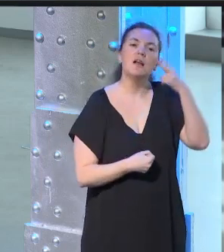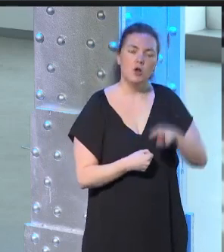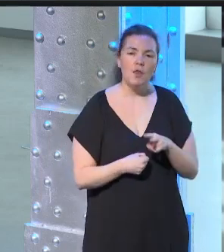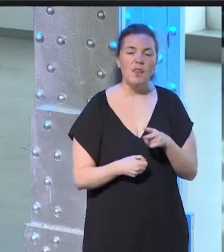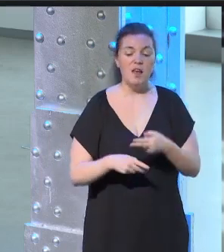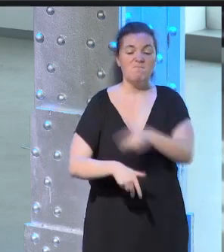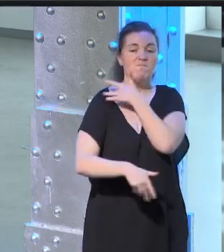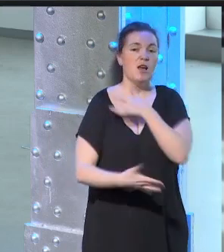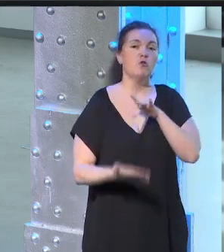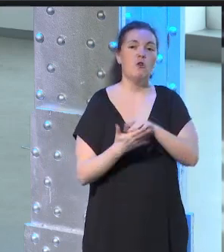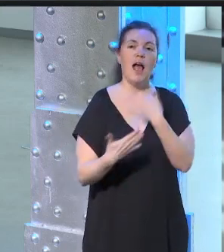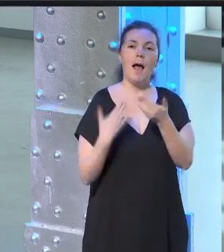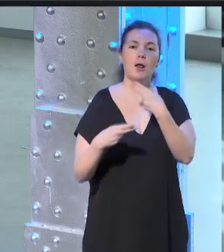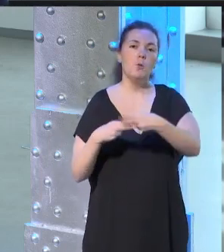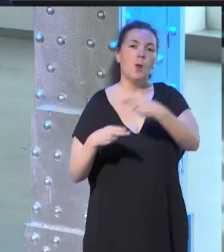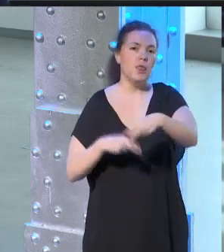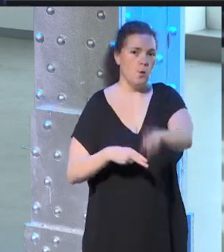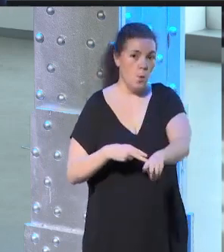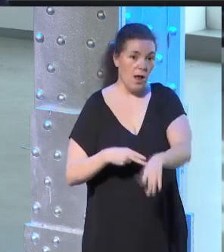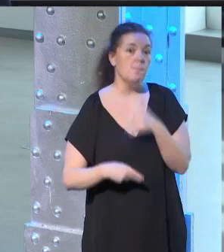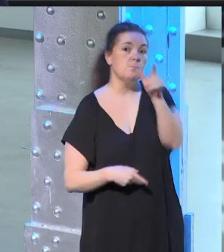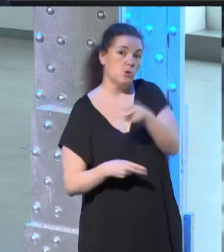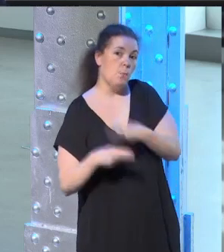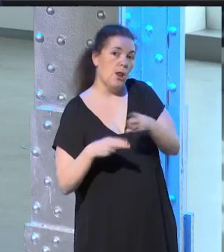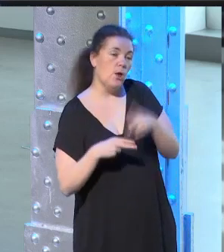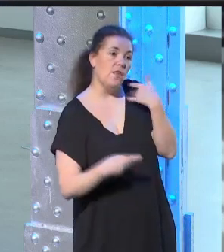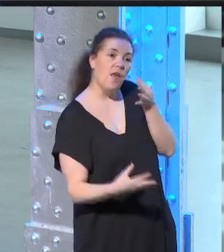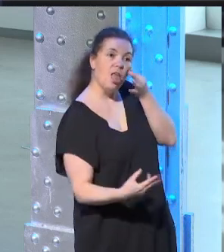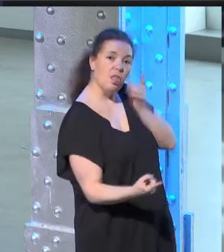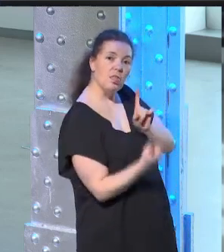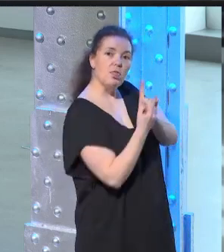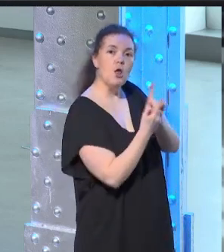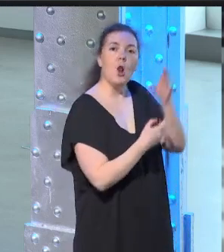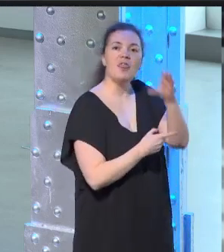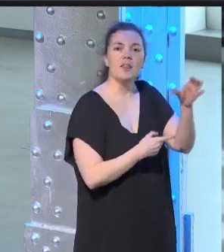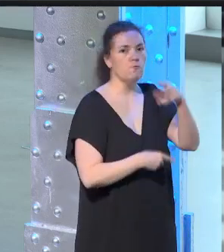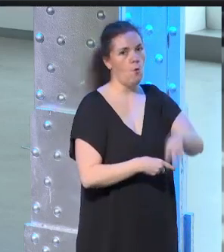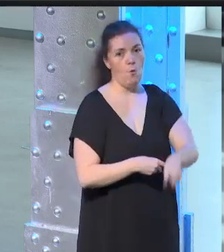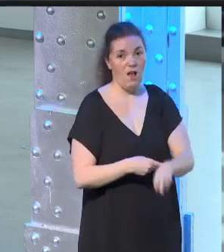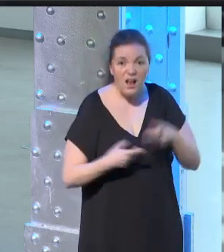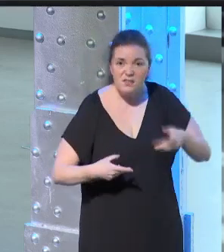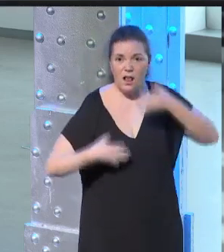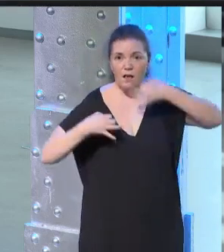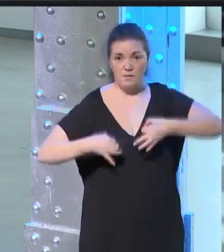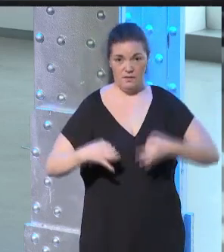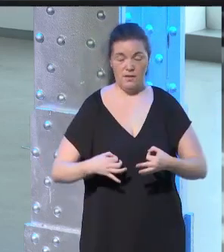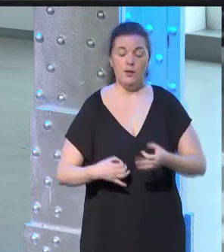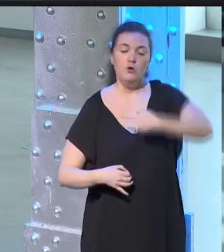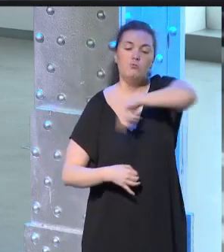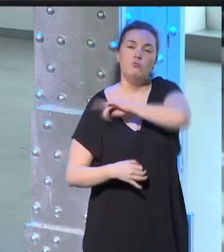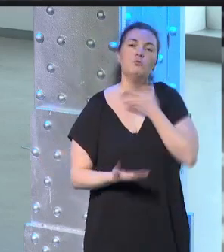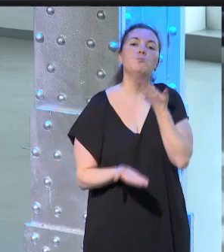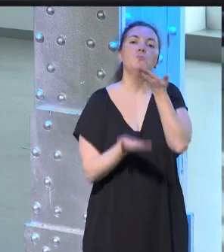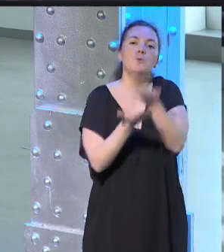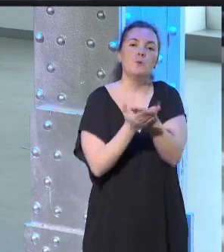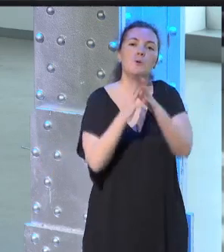político. Y algunos políticos dijeron, yo nunca había visto un científico de cerca. Esa es la verdad de la realidad. Nosotros proponemos que haya